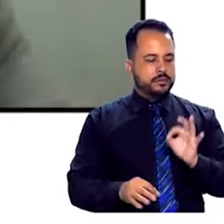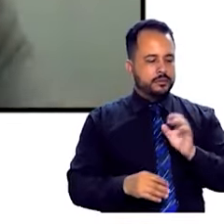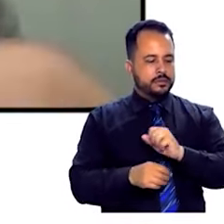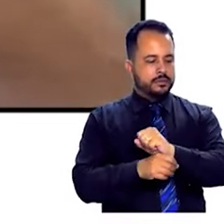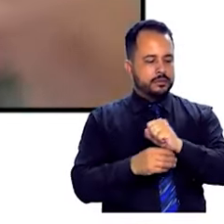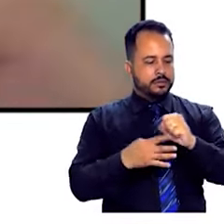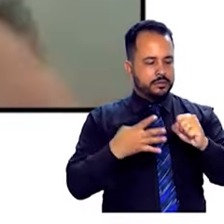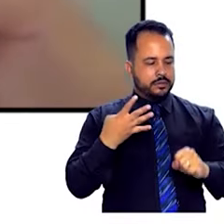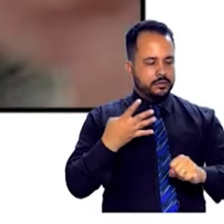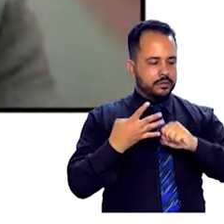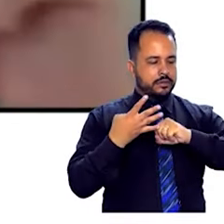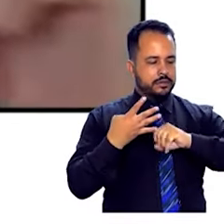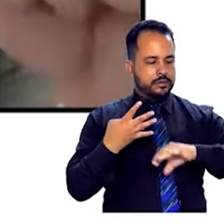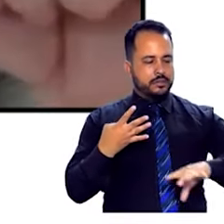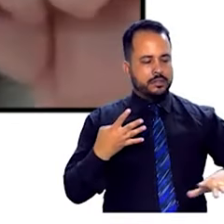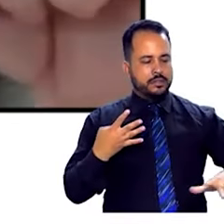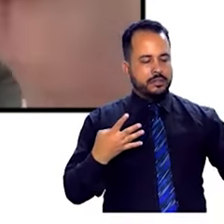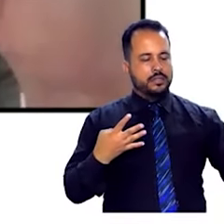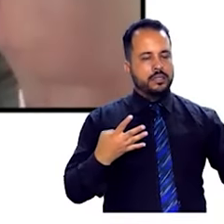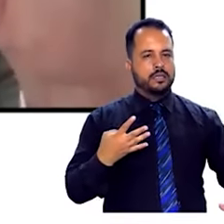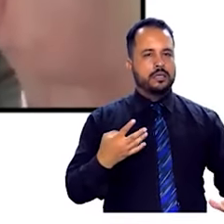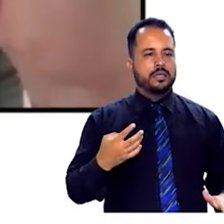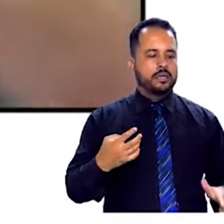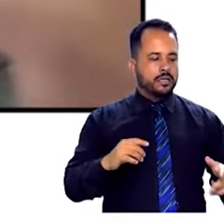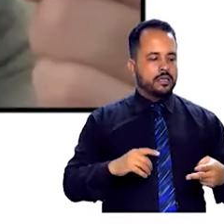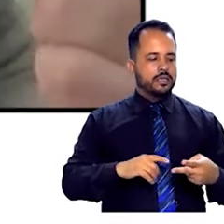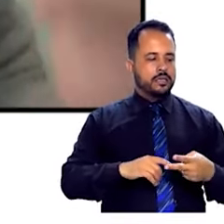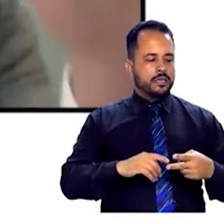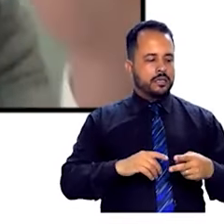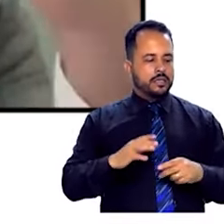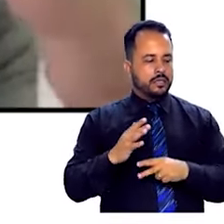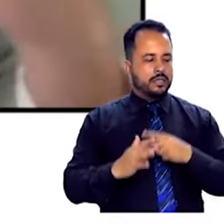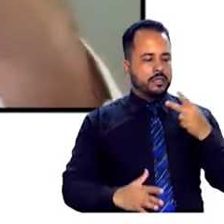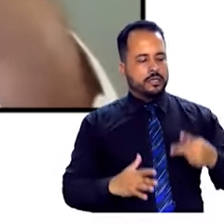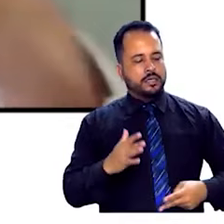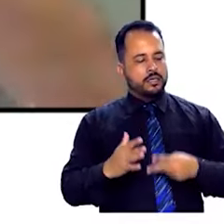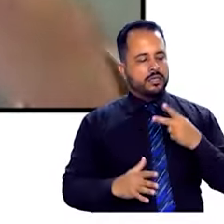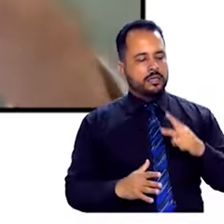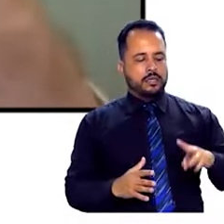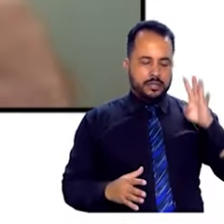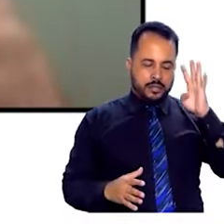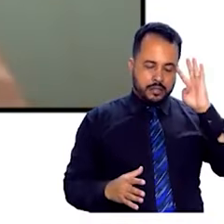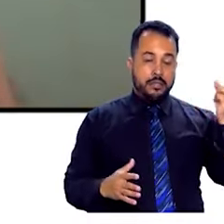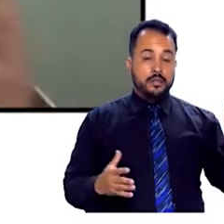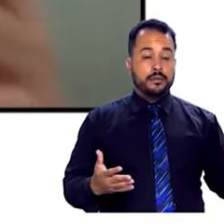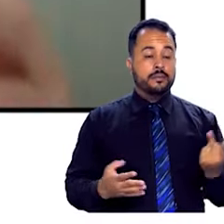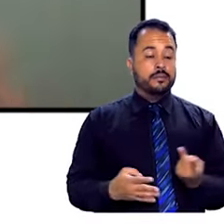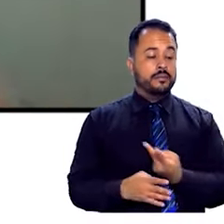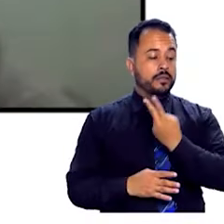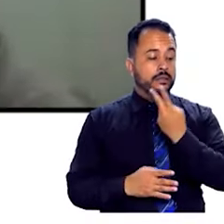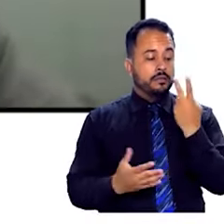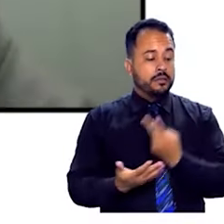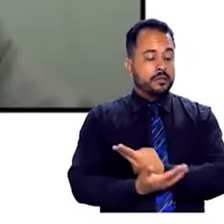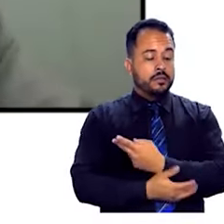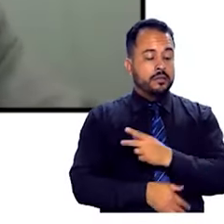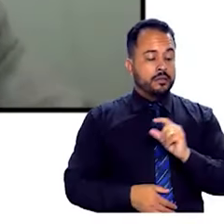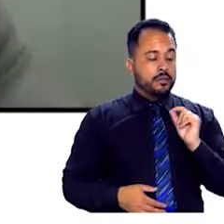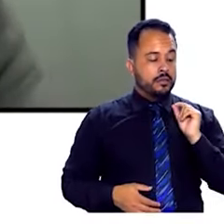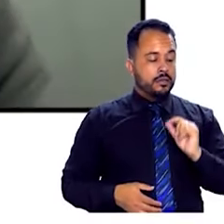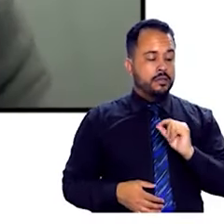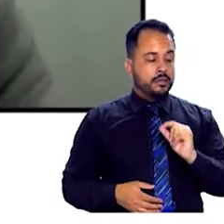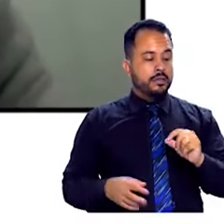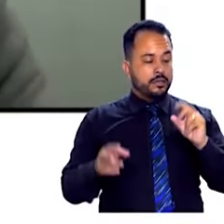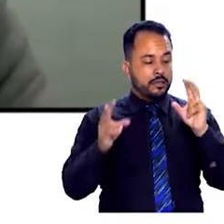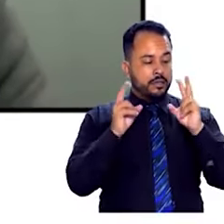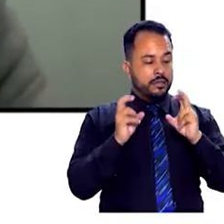anlisis es Y Qué pasa si no es trascendente a diferencia de lo que ocurre por ejemplo en Brasil donde la repercusión General